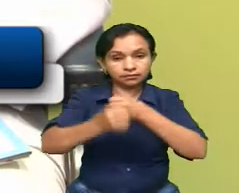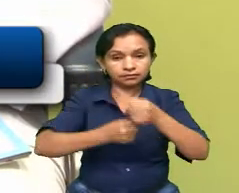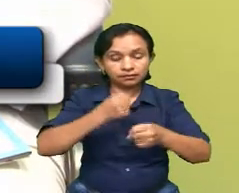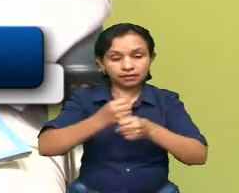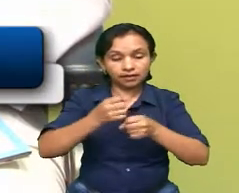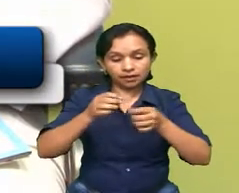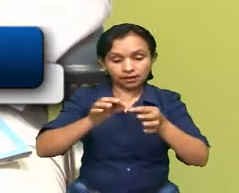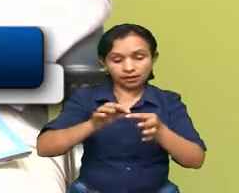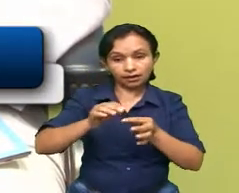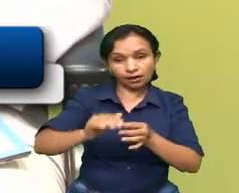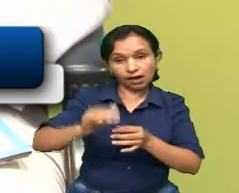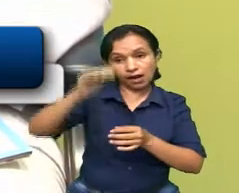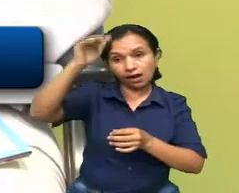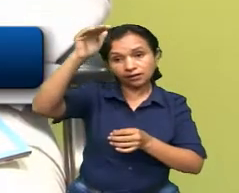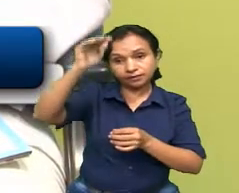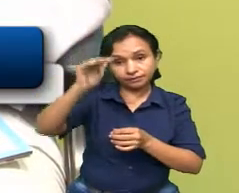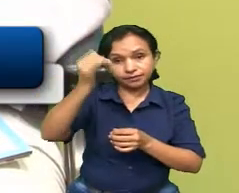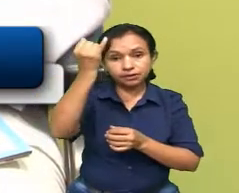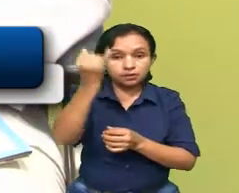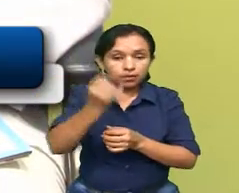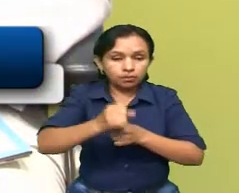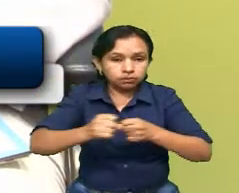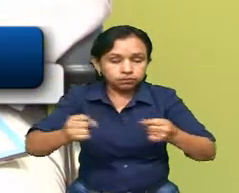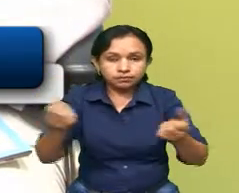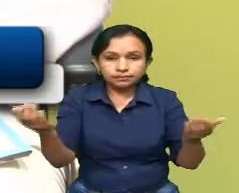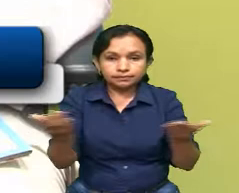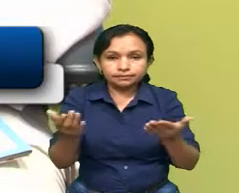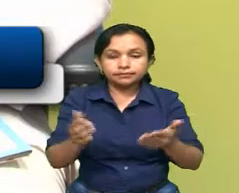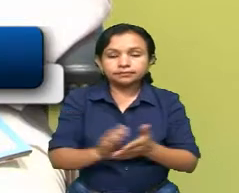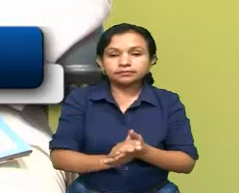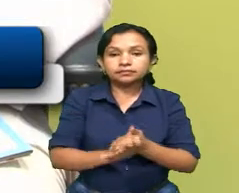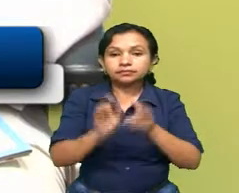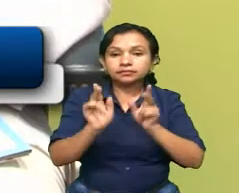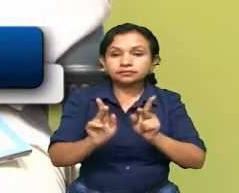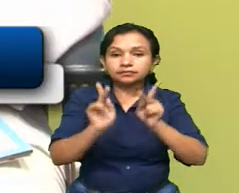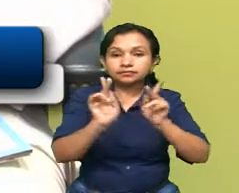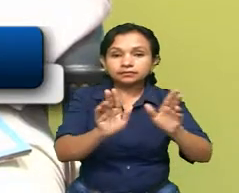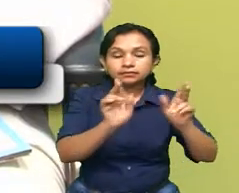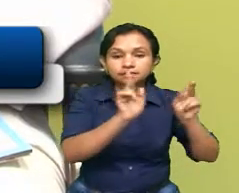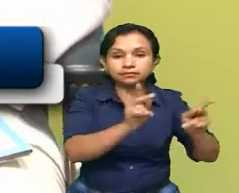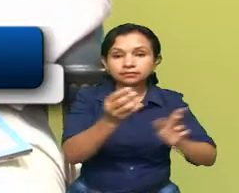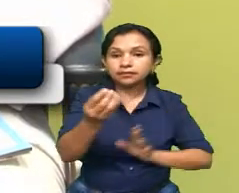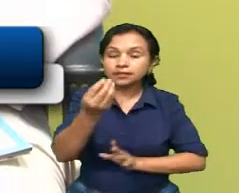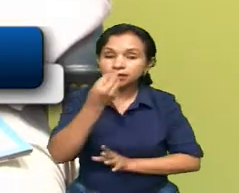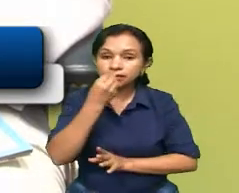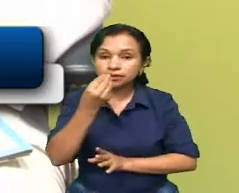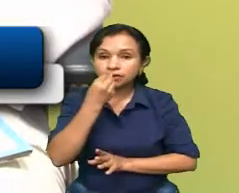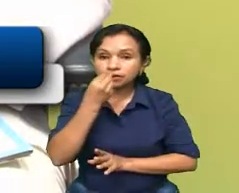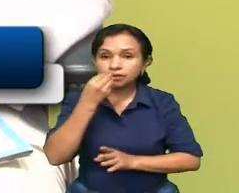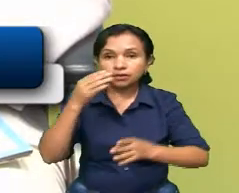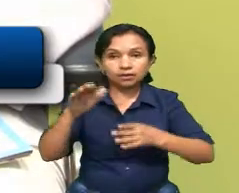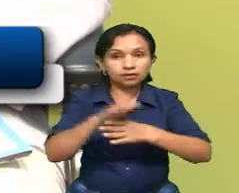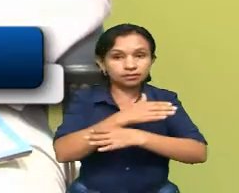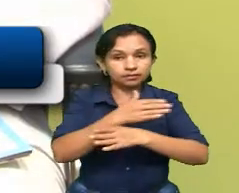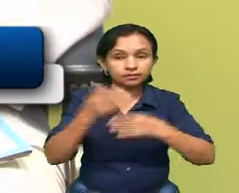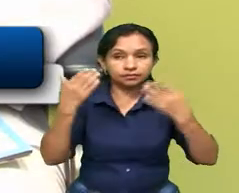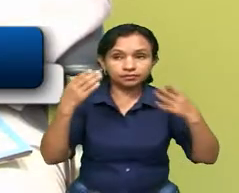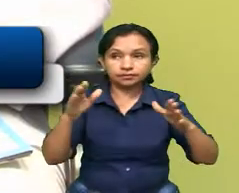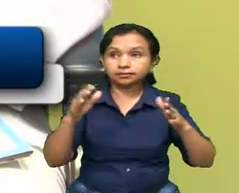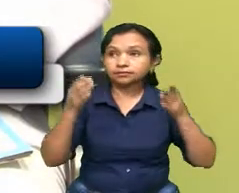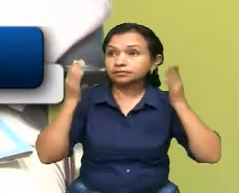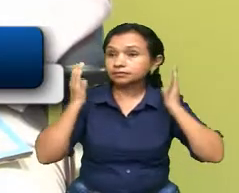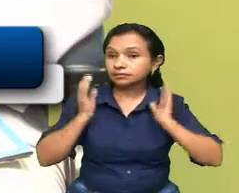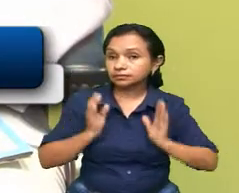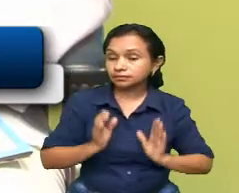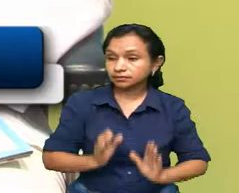Bien. Para sacar las calorías de cada persona. Cada persona es individualizada, la dieta, las calorías. La contextura, por